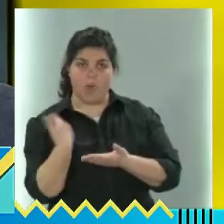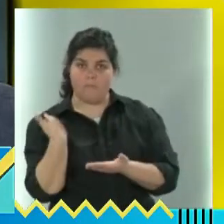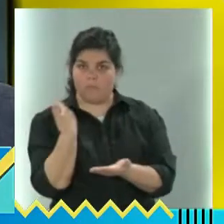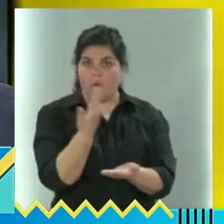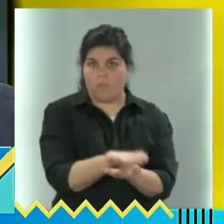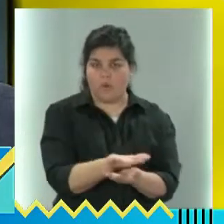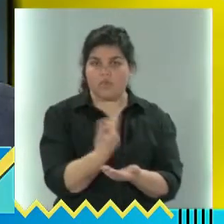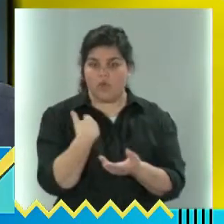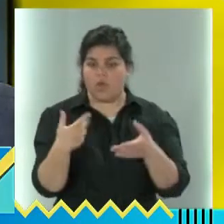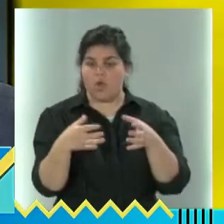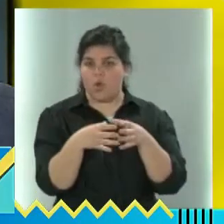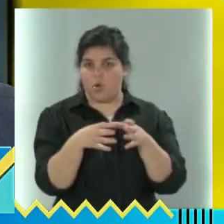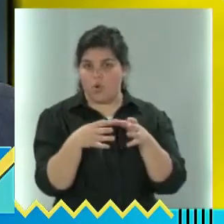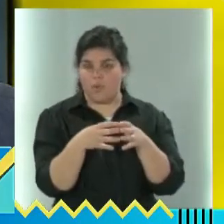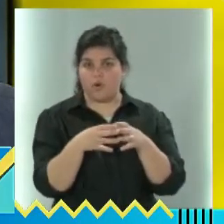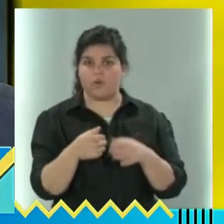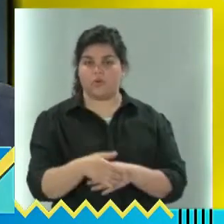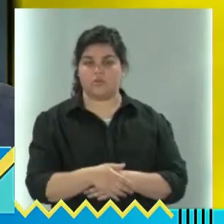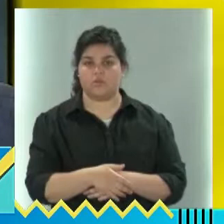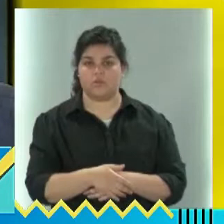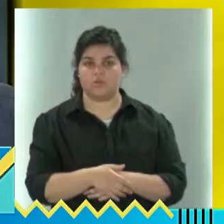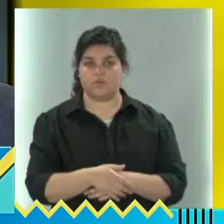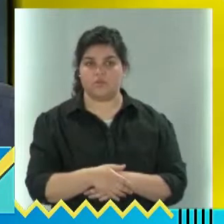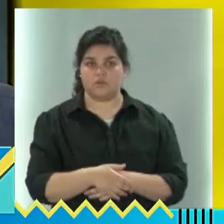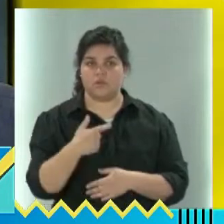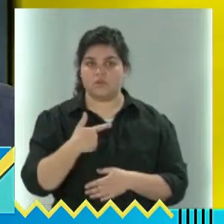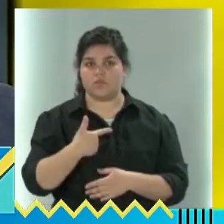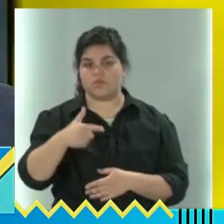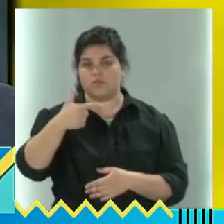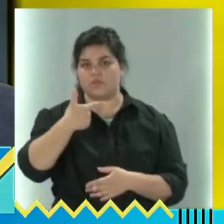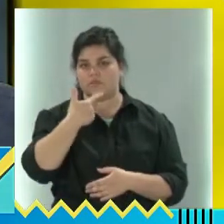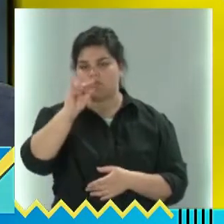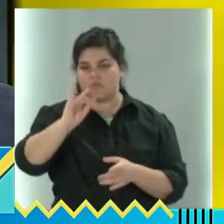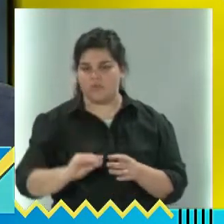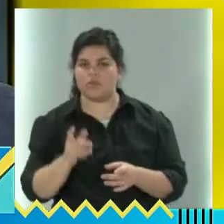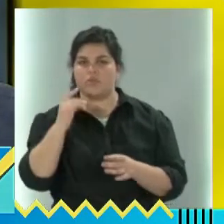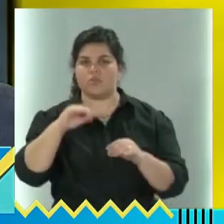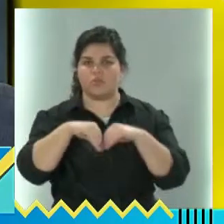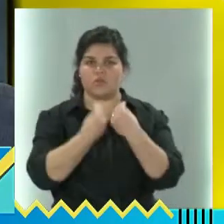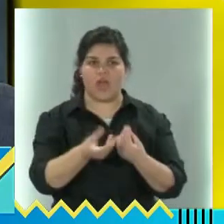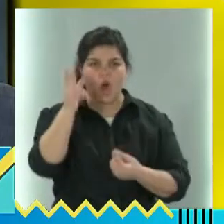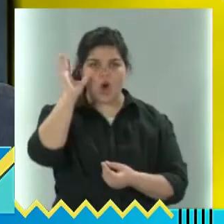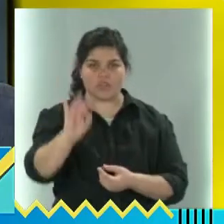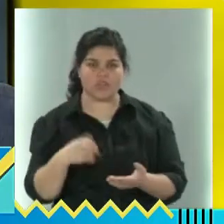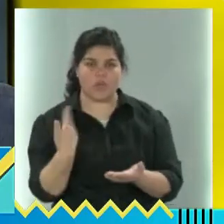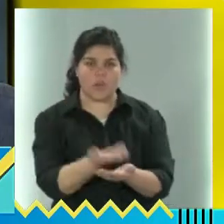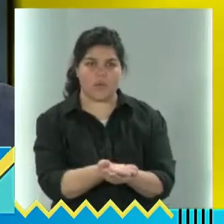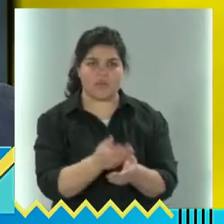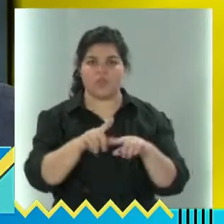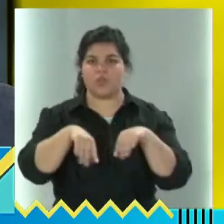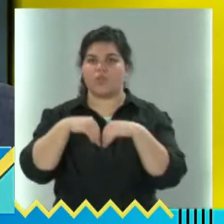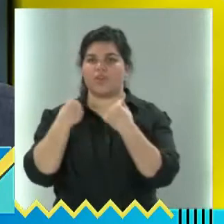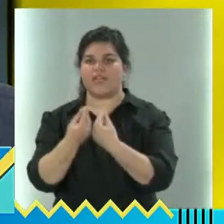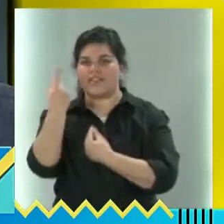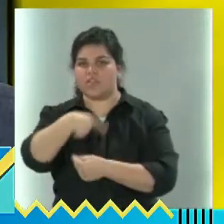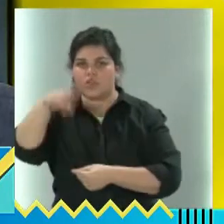grupo de asesores, junto con los legisladores, trabajamos en 80 propuestas sobre 190 que se proponían